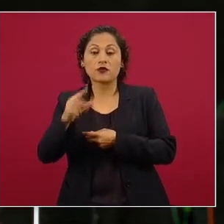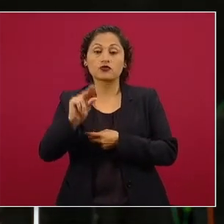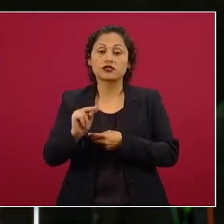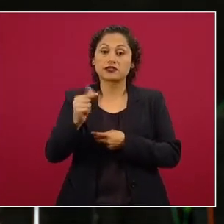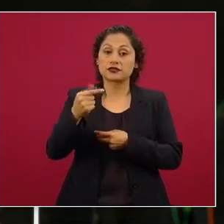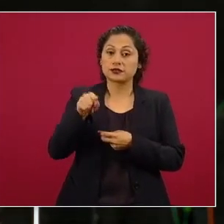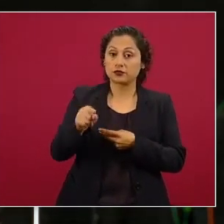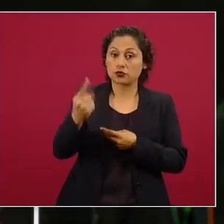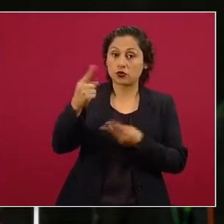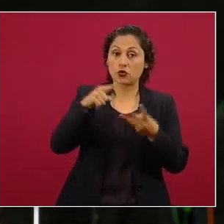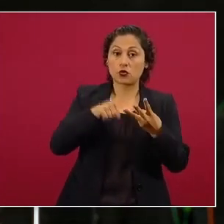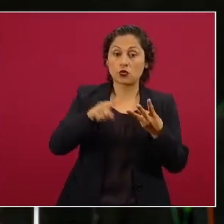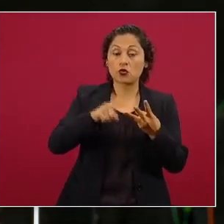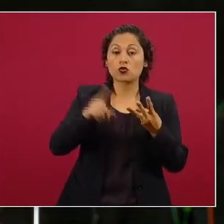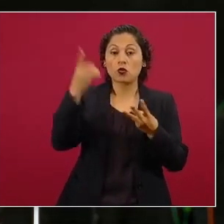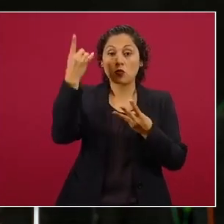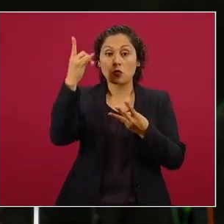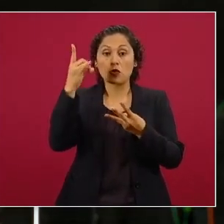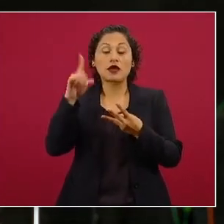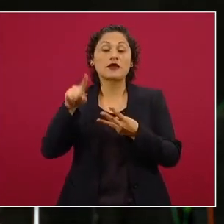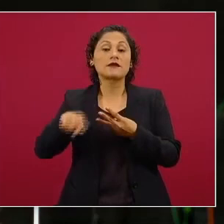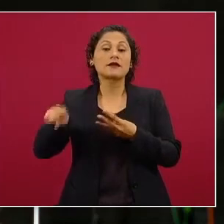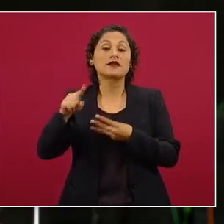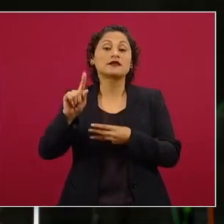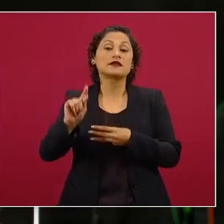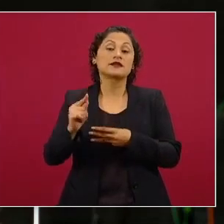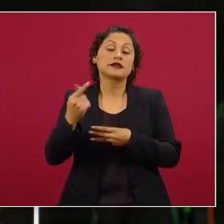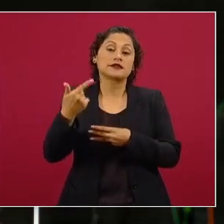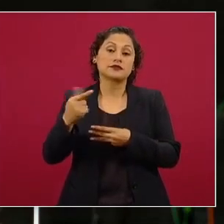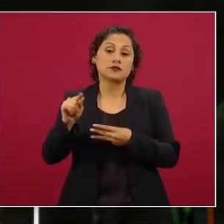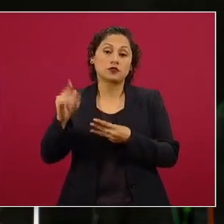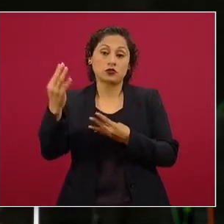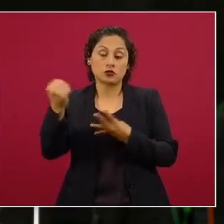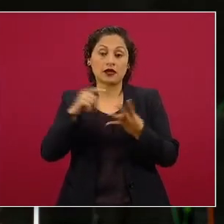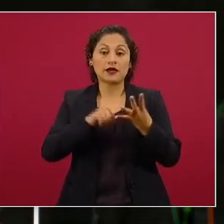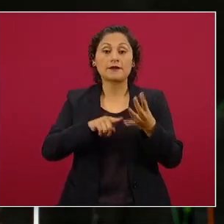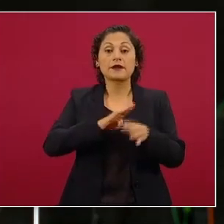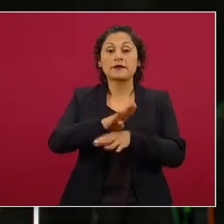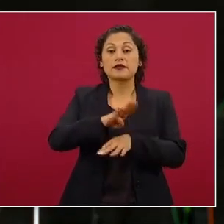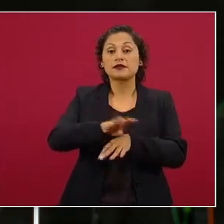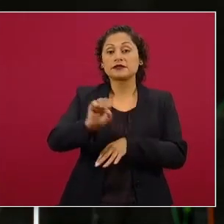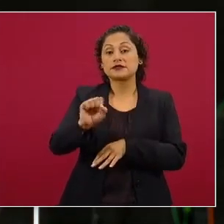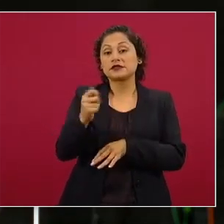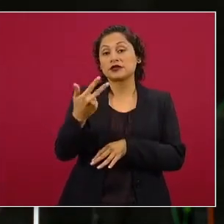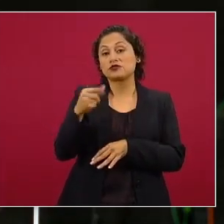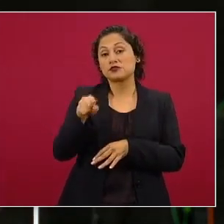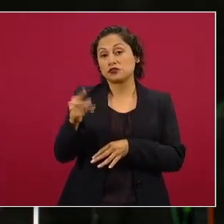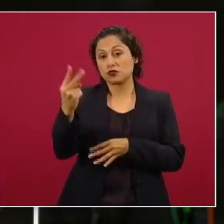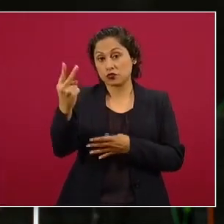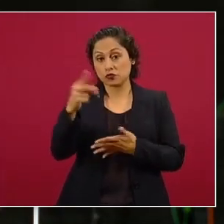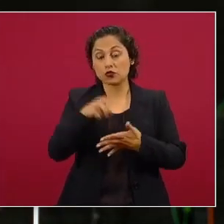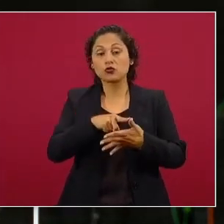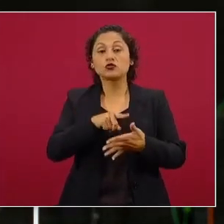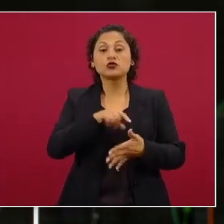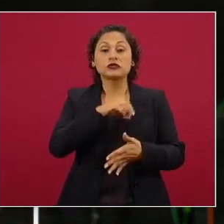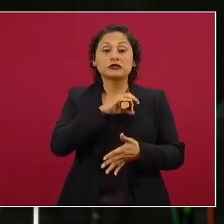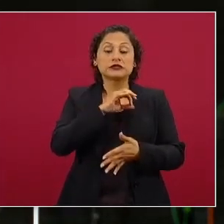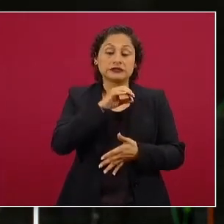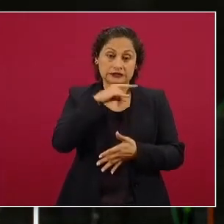87.1. Bolivia, 69.9. Brasil, 68.2.